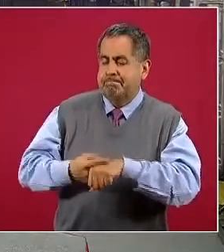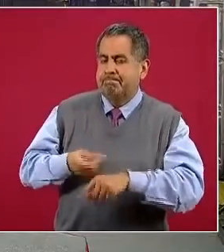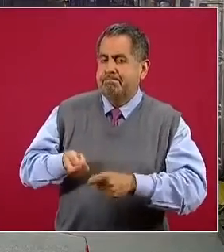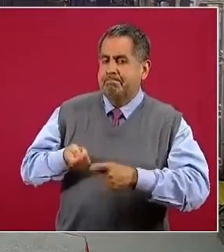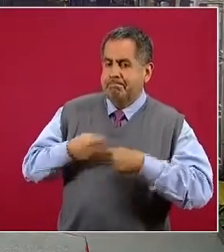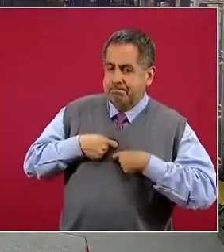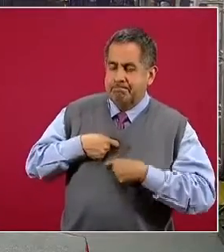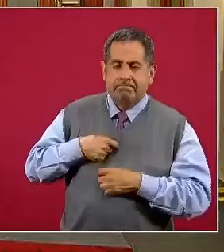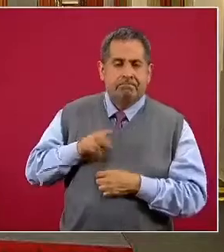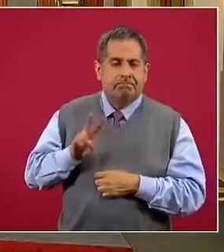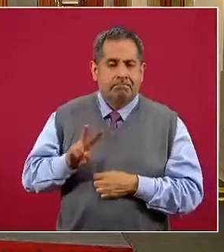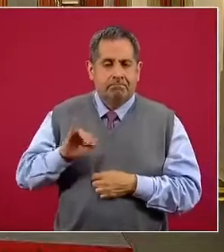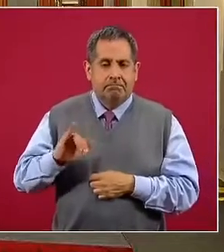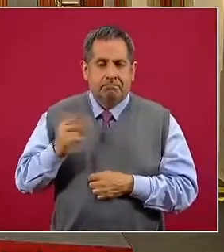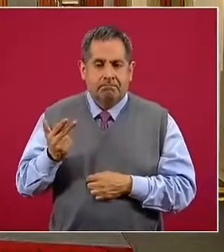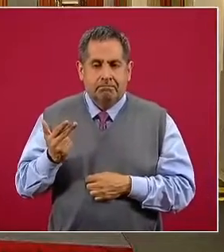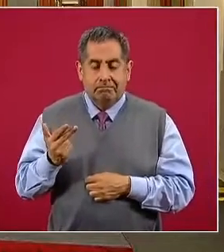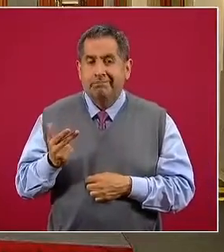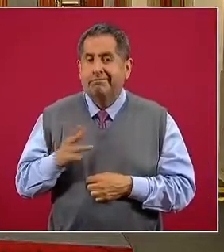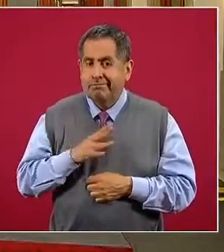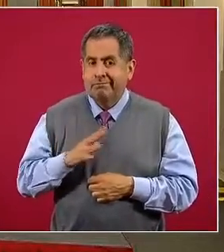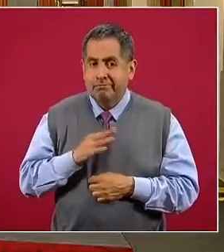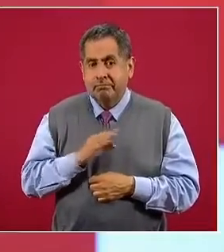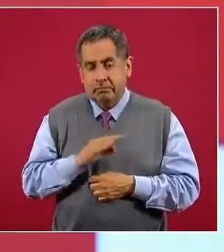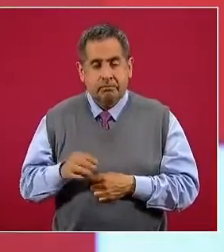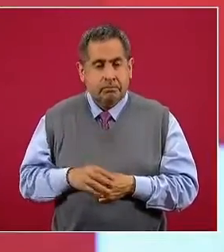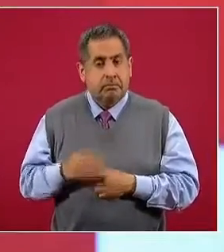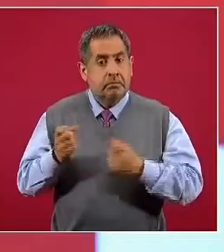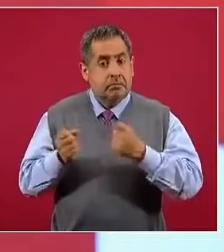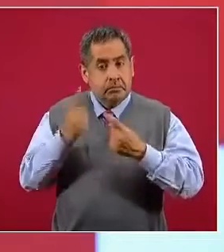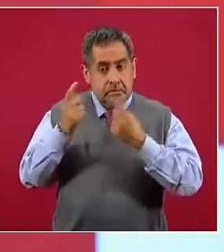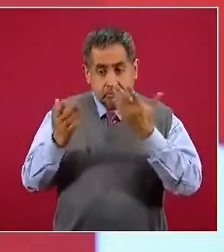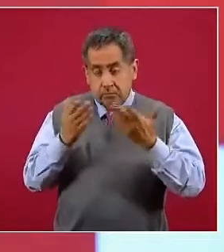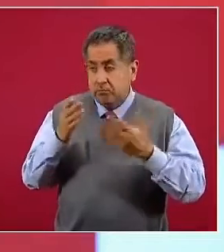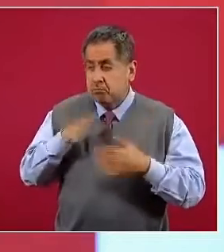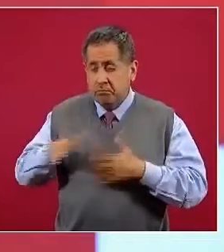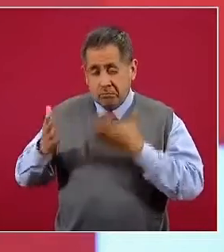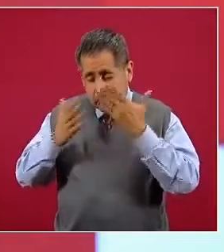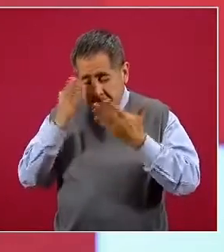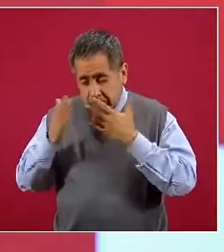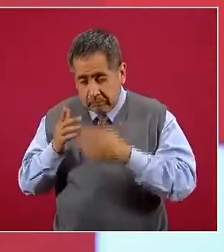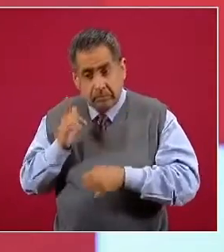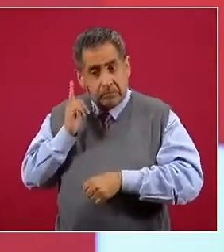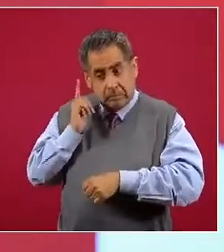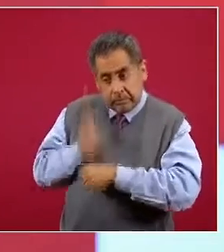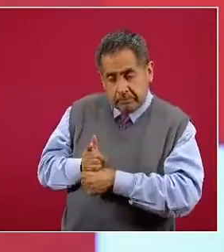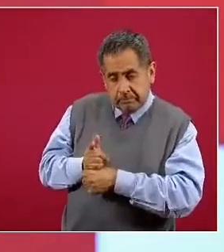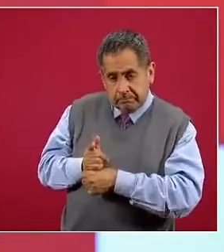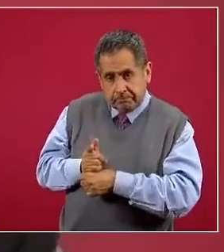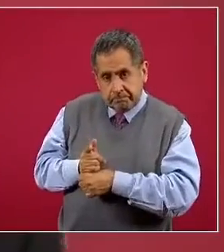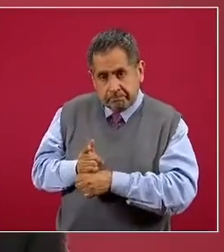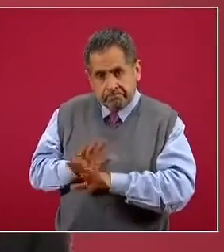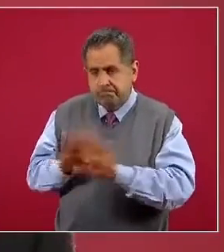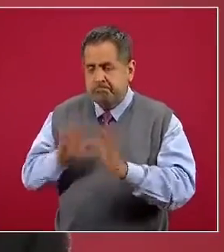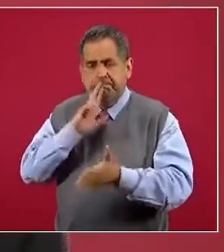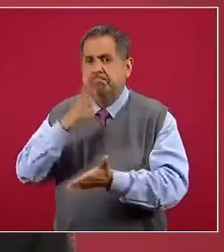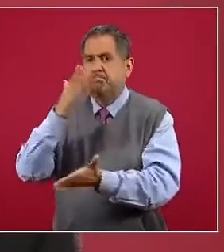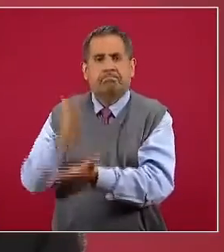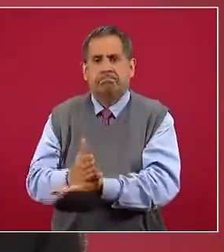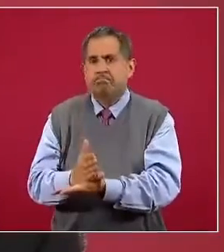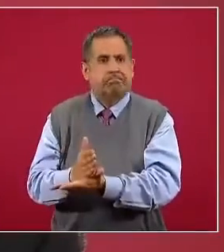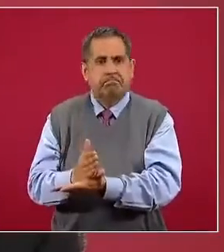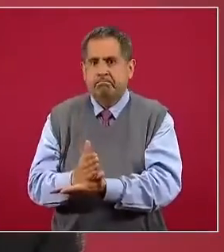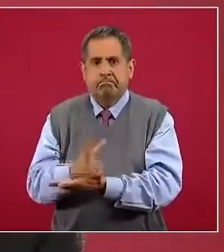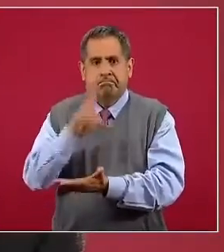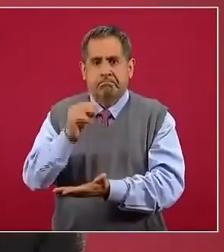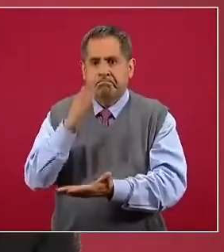VIH, a tal grado que ciertos estudios muy grandes que condujeron estos investigadores tuvieron que ser suspendidos